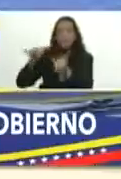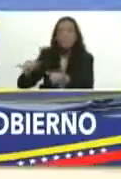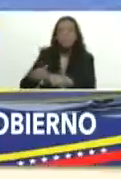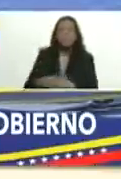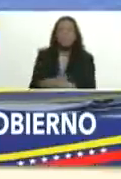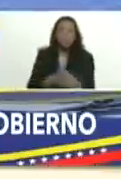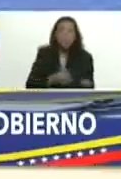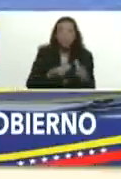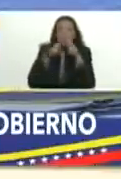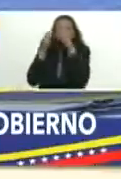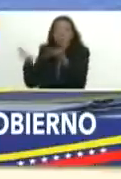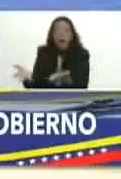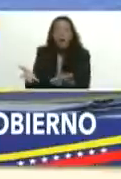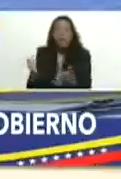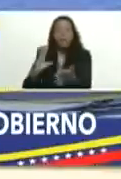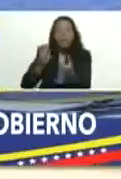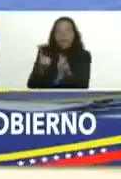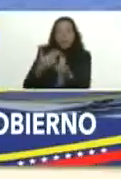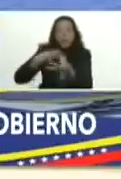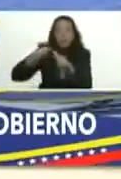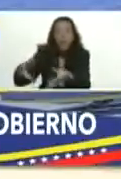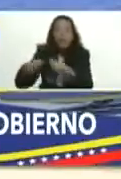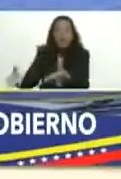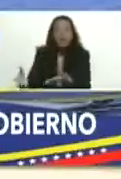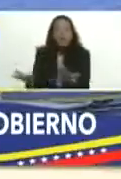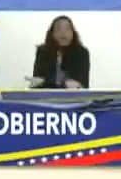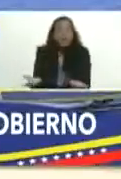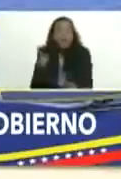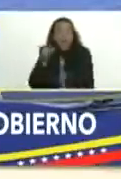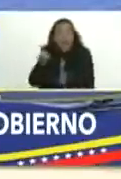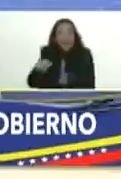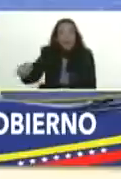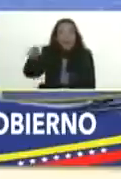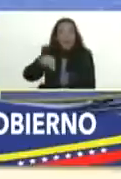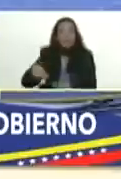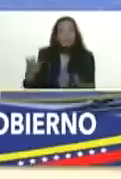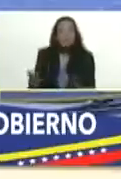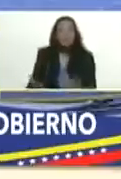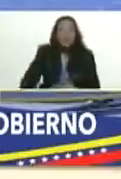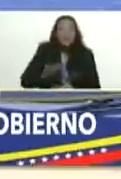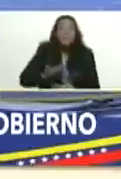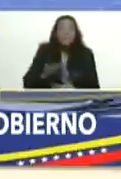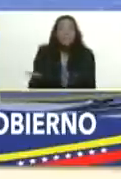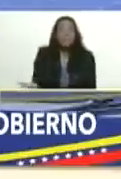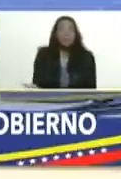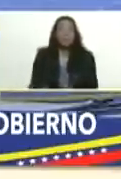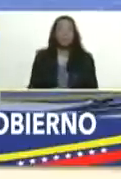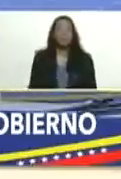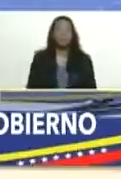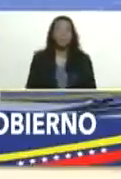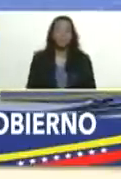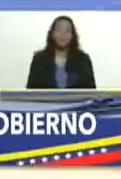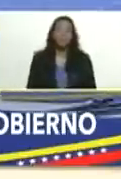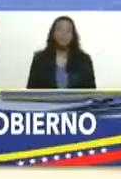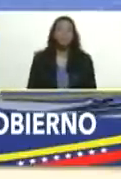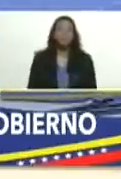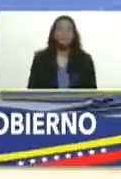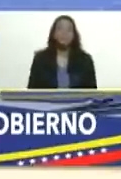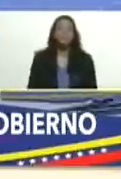poder empoderar al pueblo, es vital, vital, vital, vital, vital.